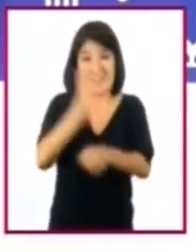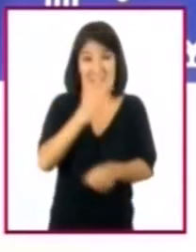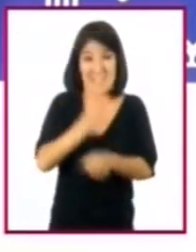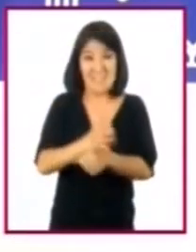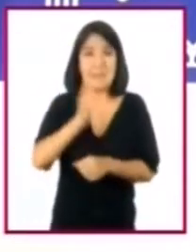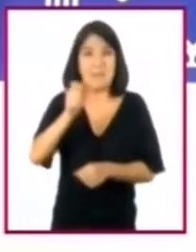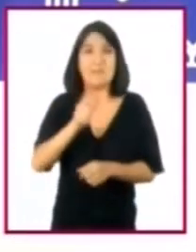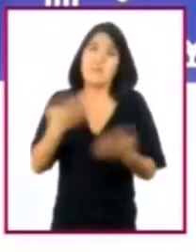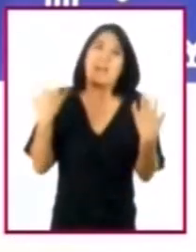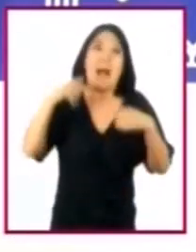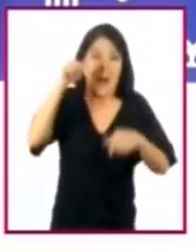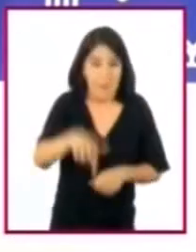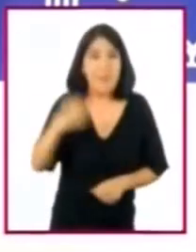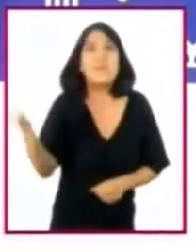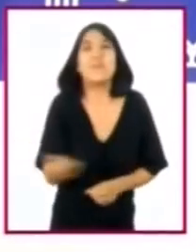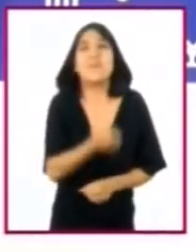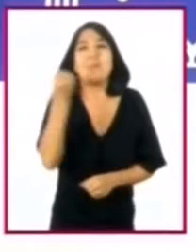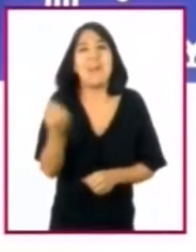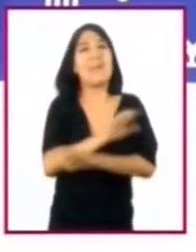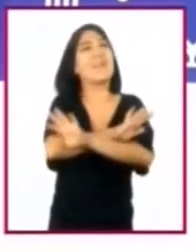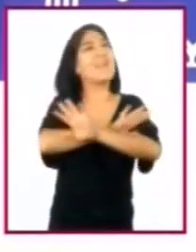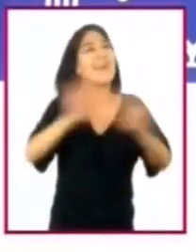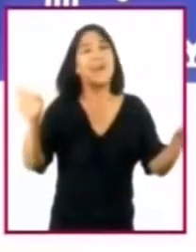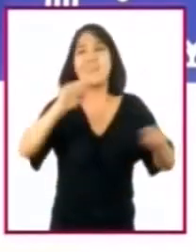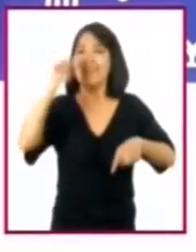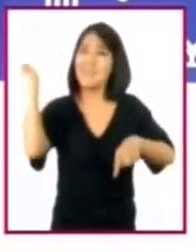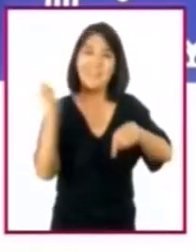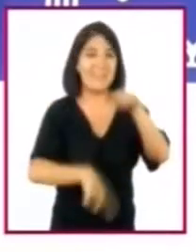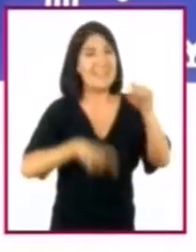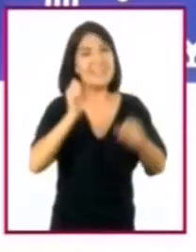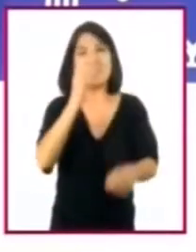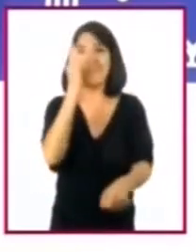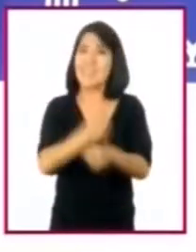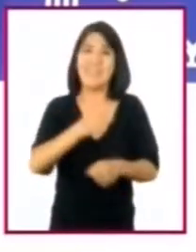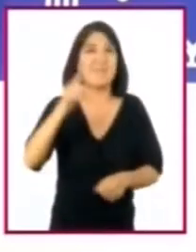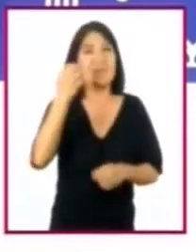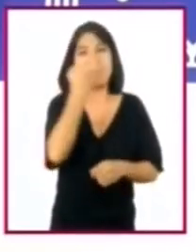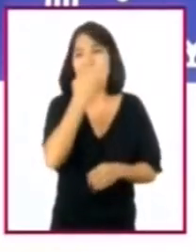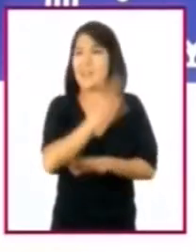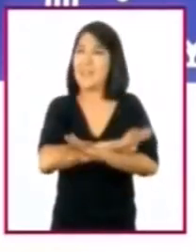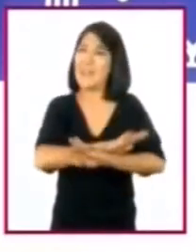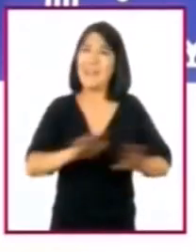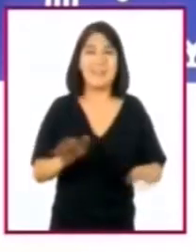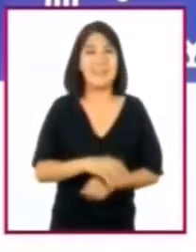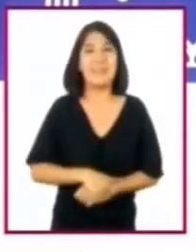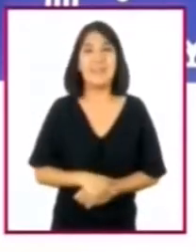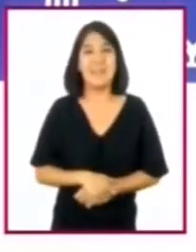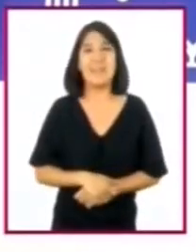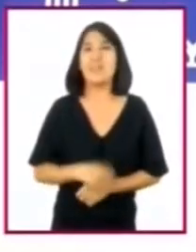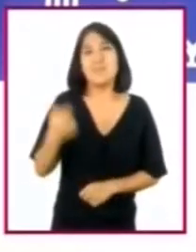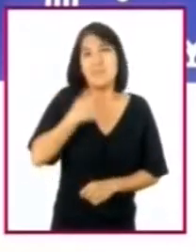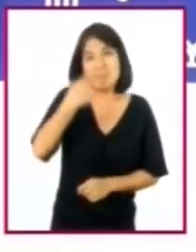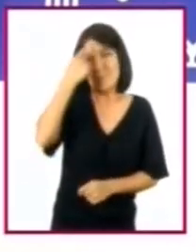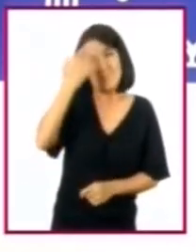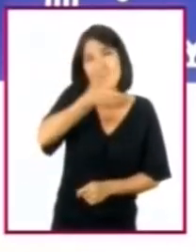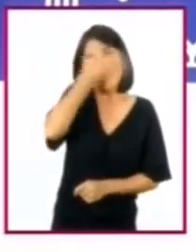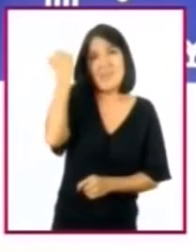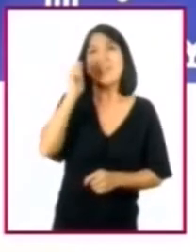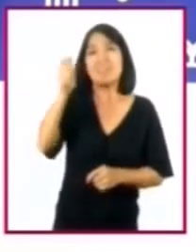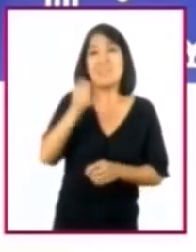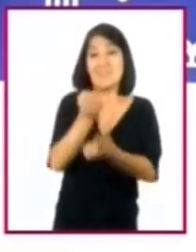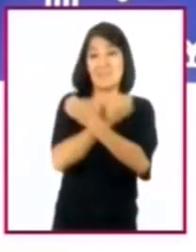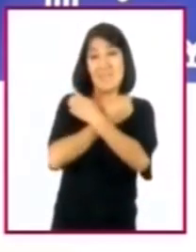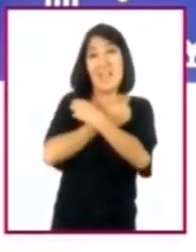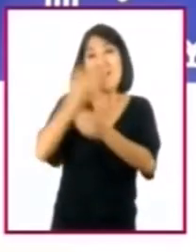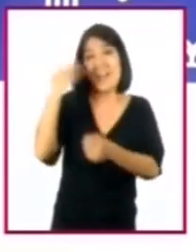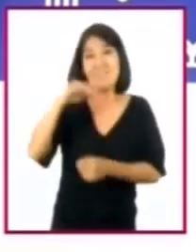que afortunadamente ya no son tolerados en la educación. Honestamente, no sabía que la educación de los mexicas